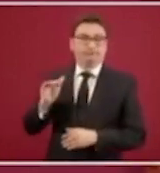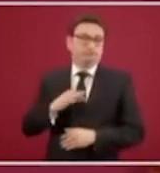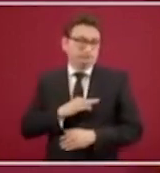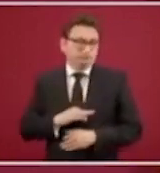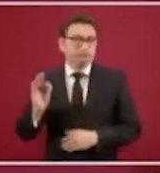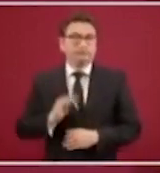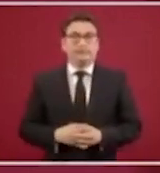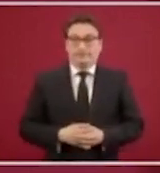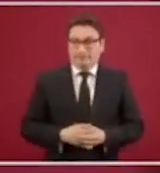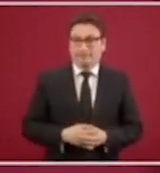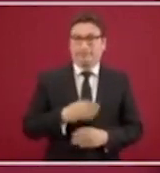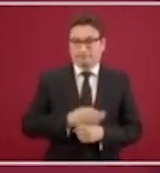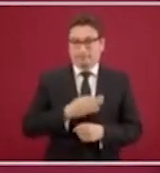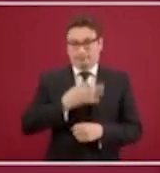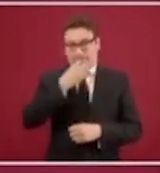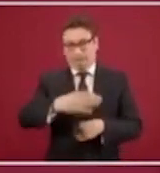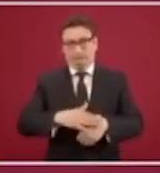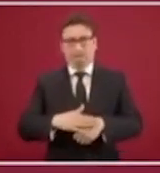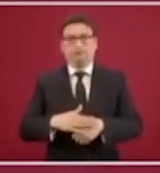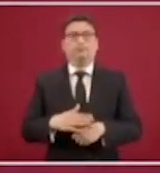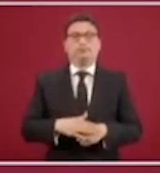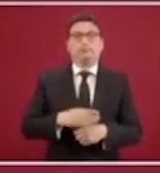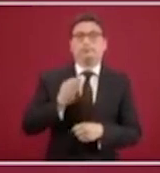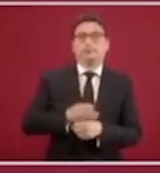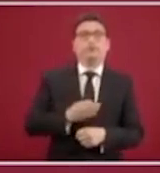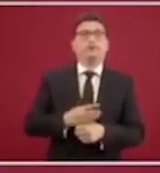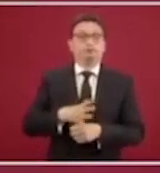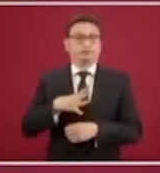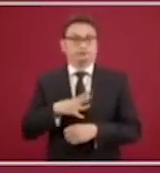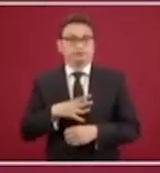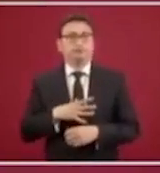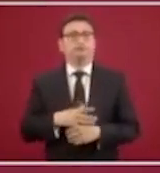Les comento, tenemos ahora dos